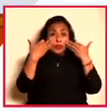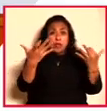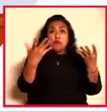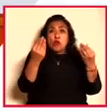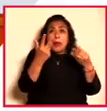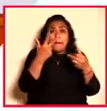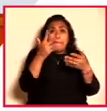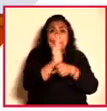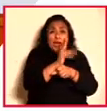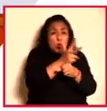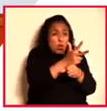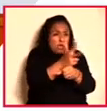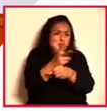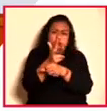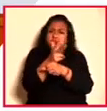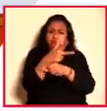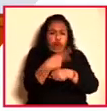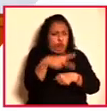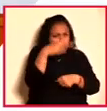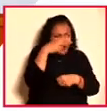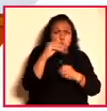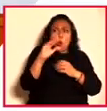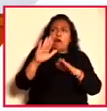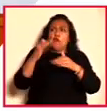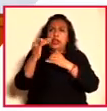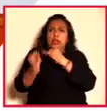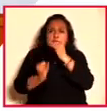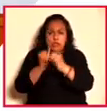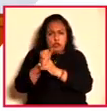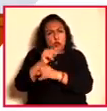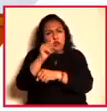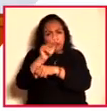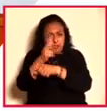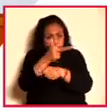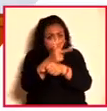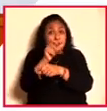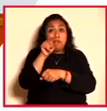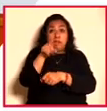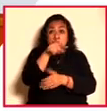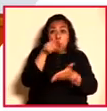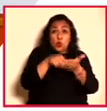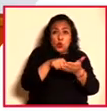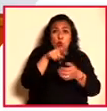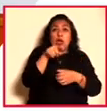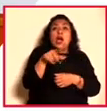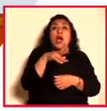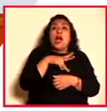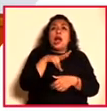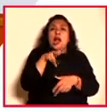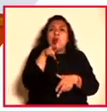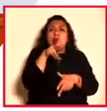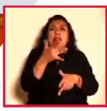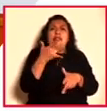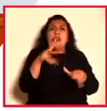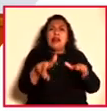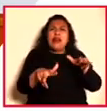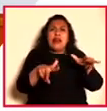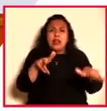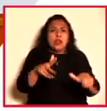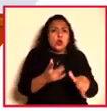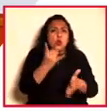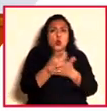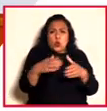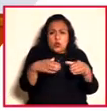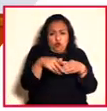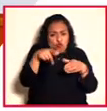películas nacionales e internacionales. Y también ahí en las dunas de Bilbao tenemos una lagartija endémica, Uma Exul. Ninguna parte se encuentra, nada más